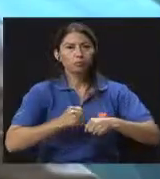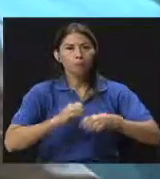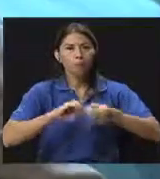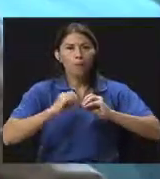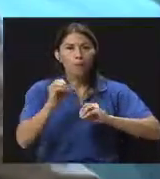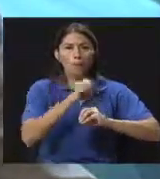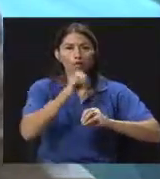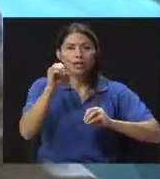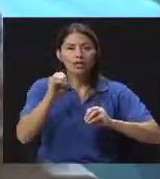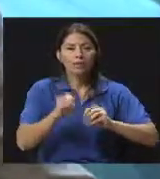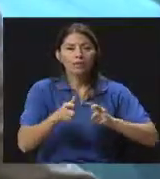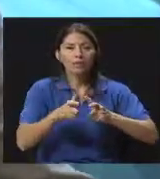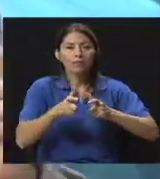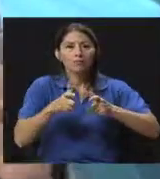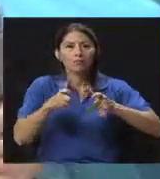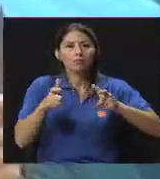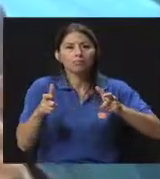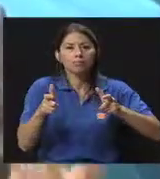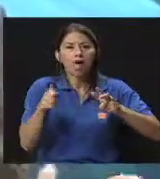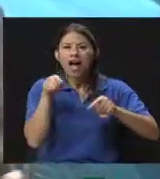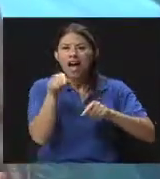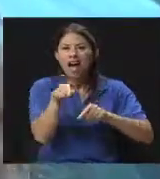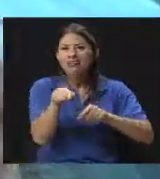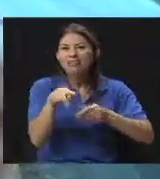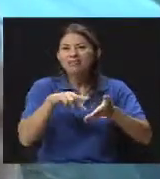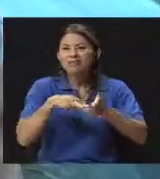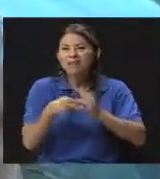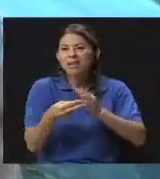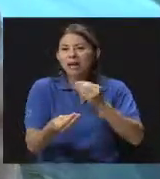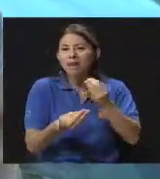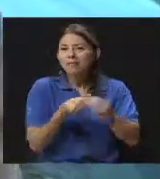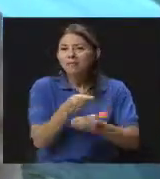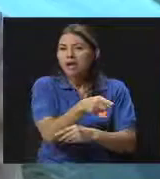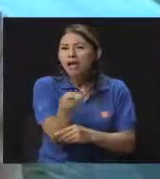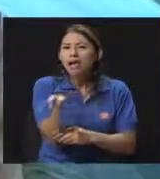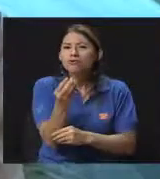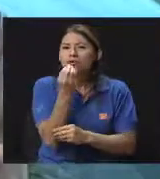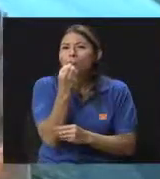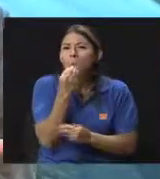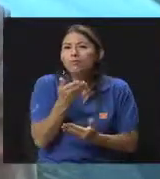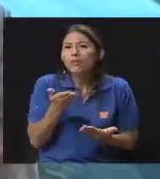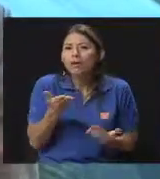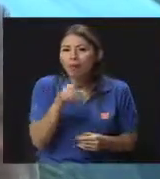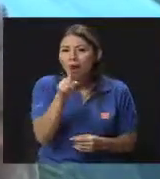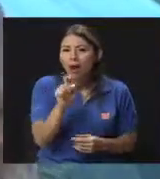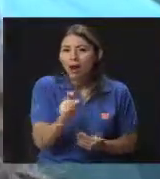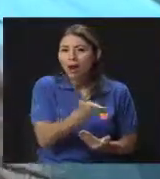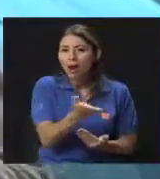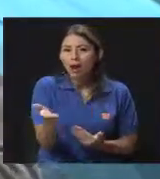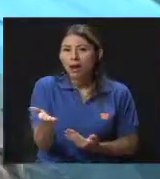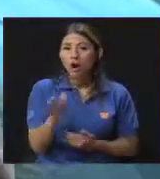ahí entra la valoración de qué es lo que se está cómo se están alimentando o cuáles son los